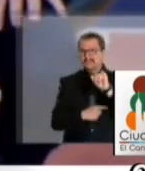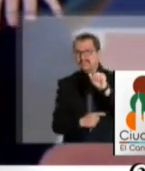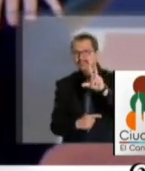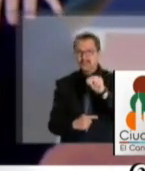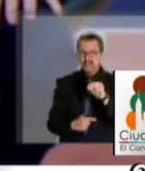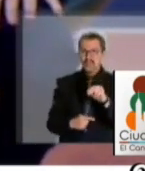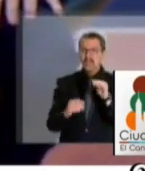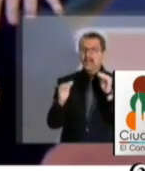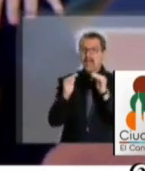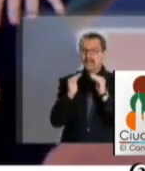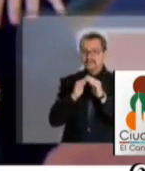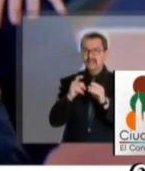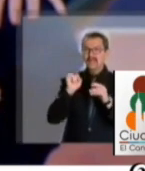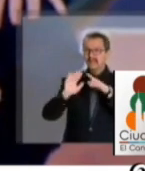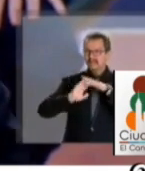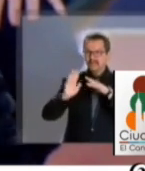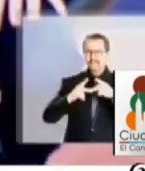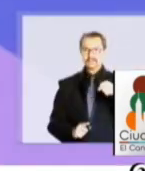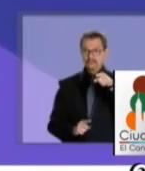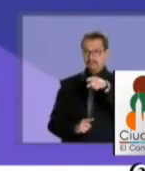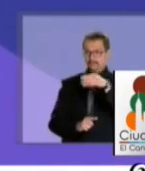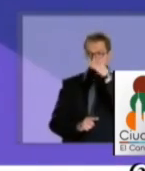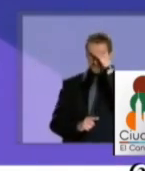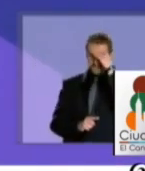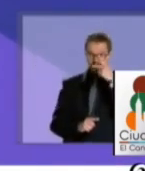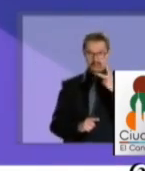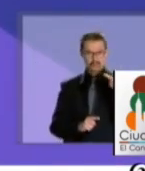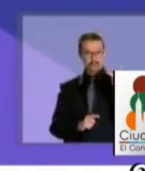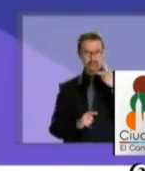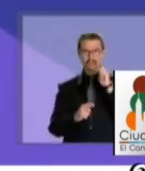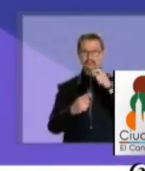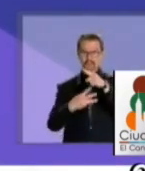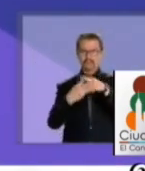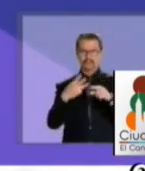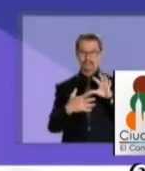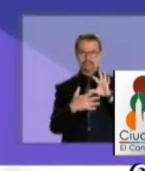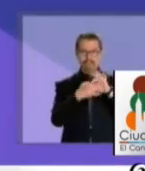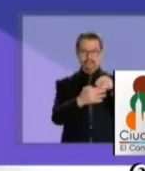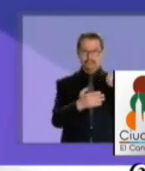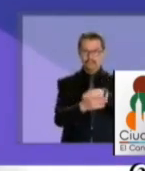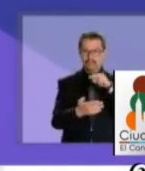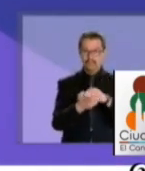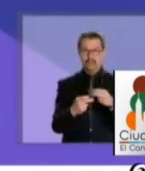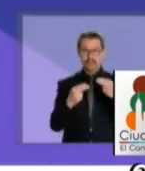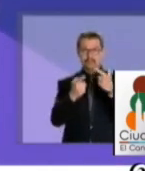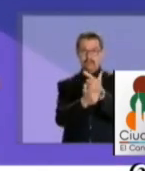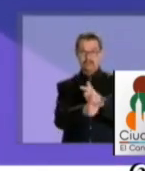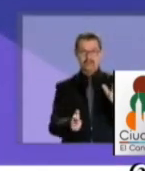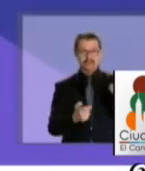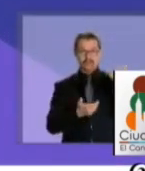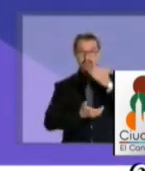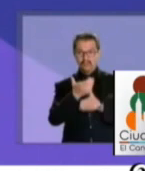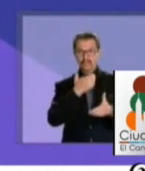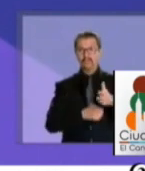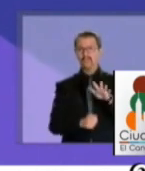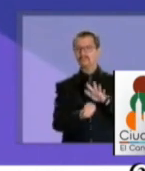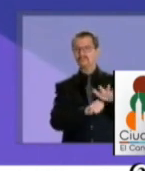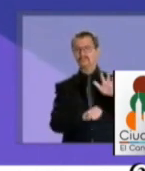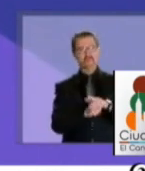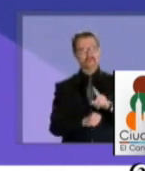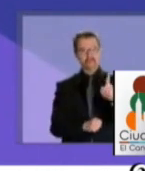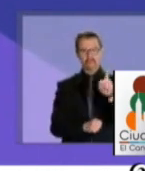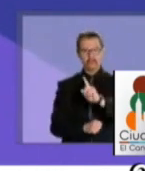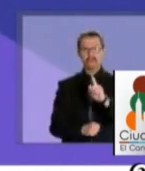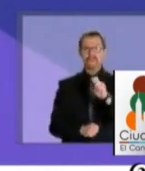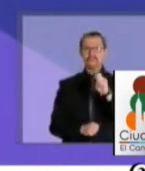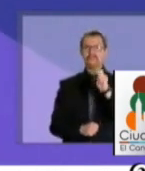crisis migratoria, tanto en la dramática situación de nuestros ilegales de aquel lado, como en la tragedia humanitaria del viacrucis